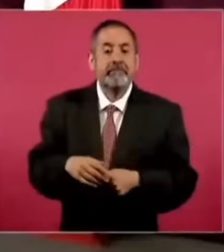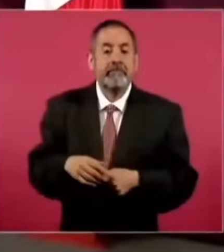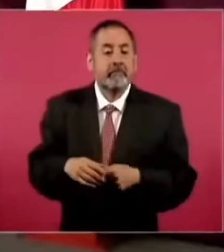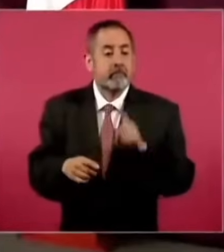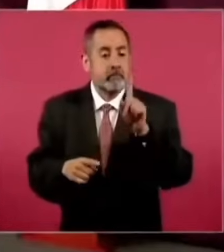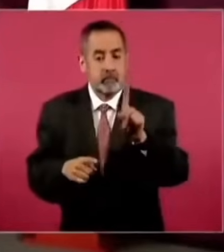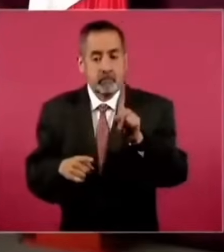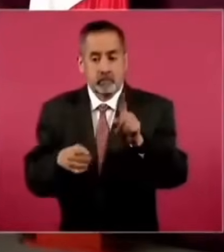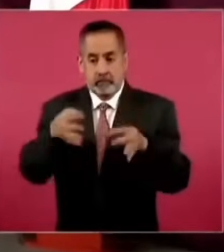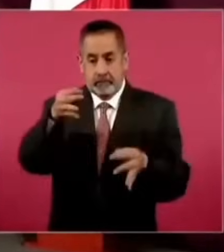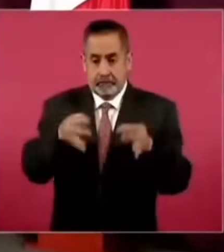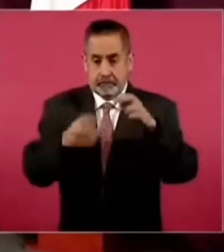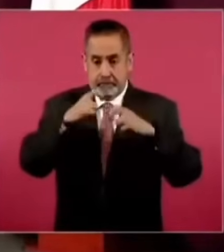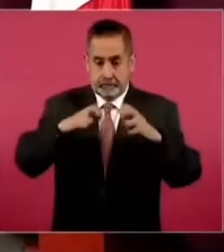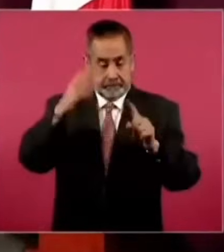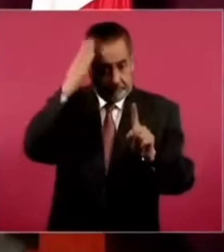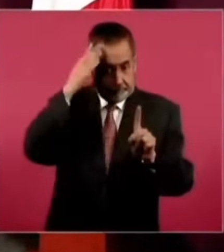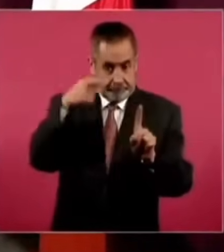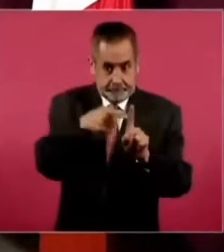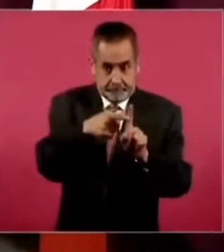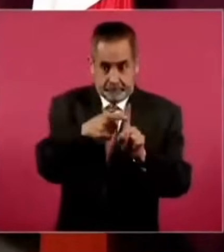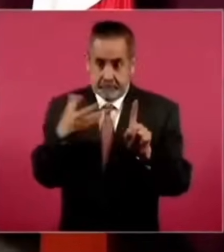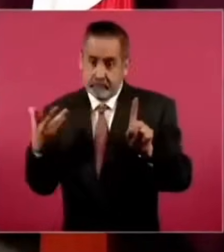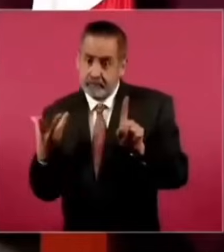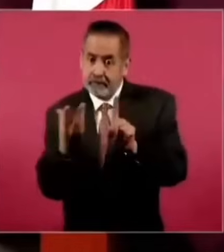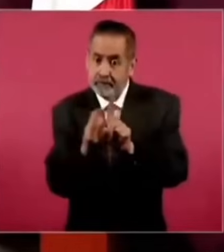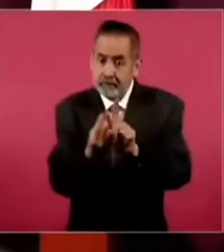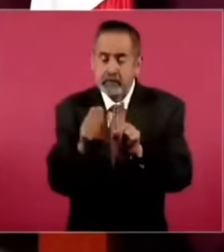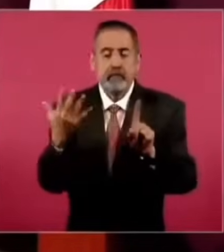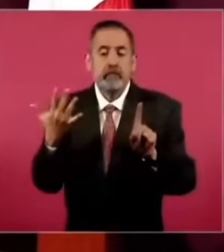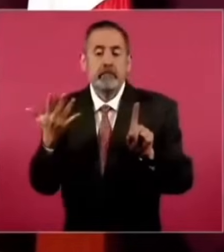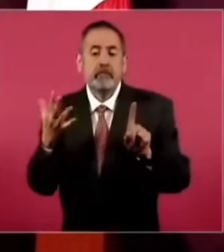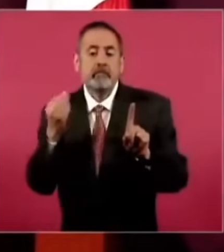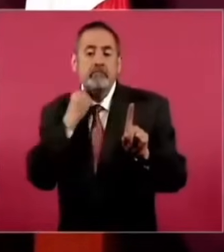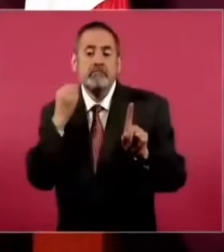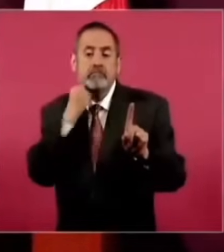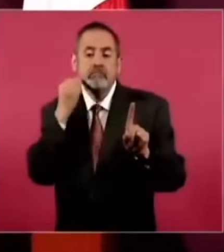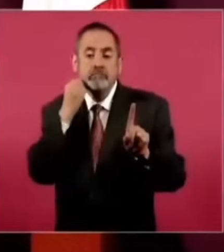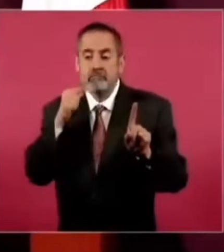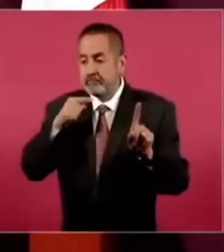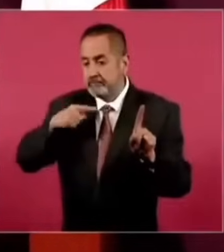50 abogados tiene cada ministro.